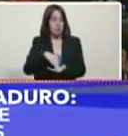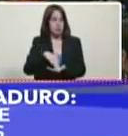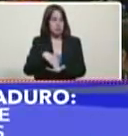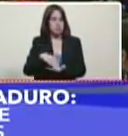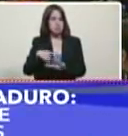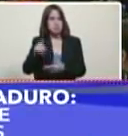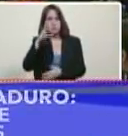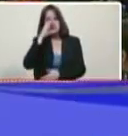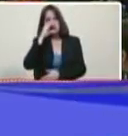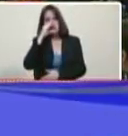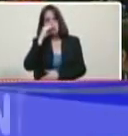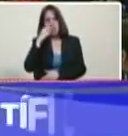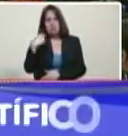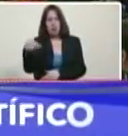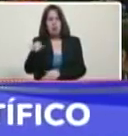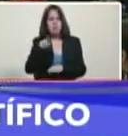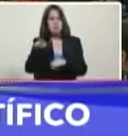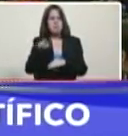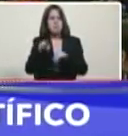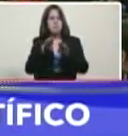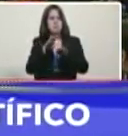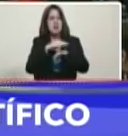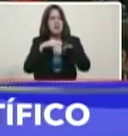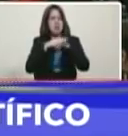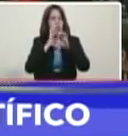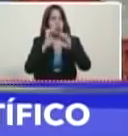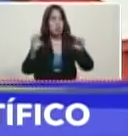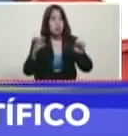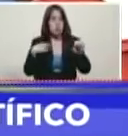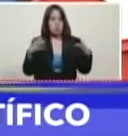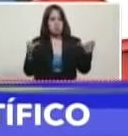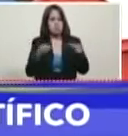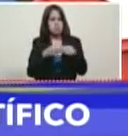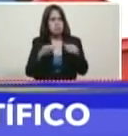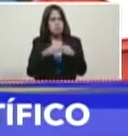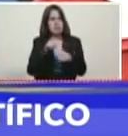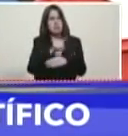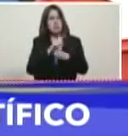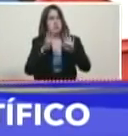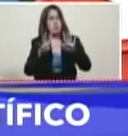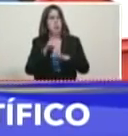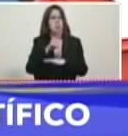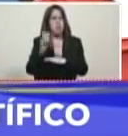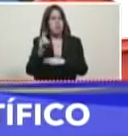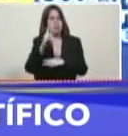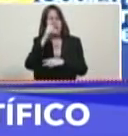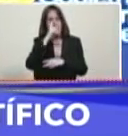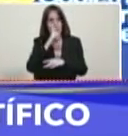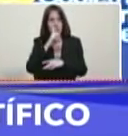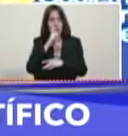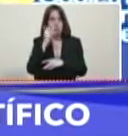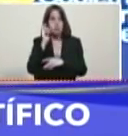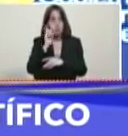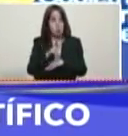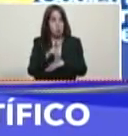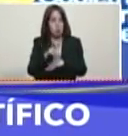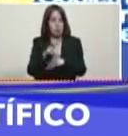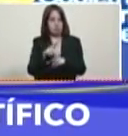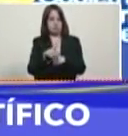Educación, yo tuve varias reuniones con los genios, los muchachos de 19 y 20, pero que son genios. Tú los ves en la